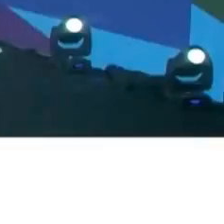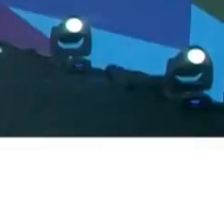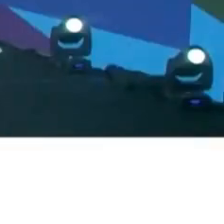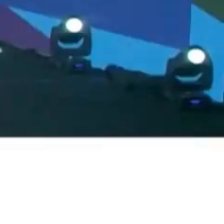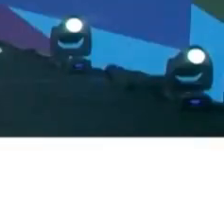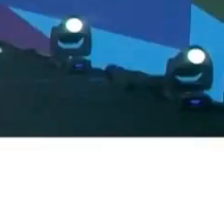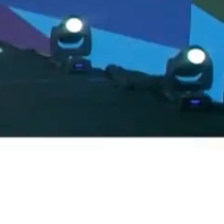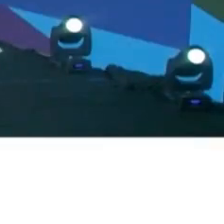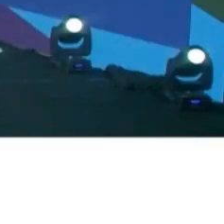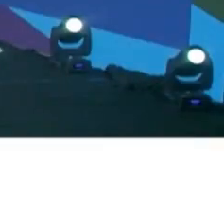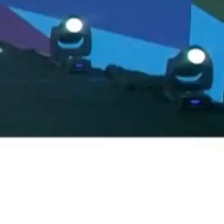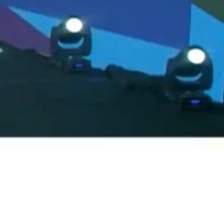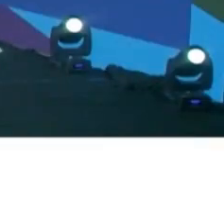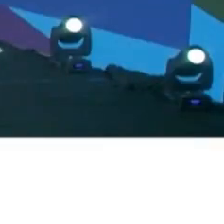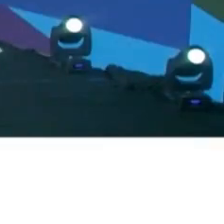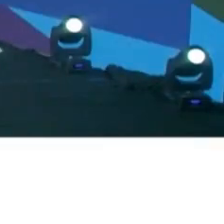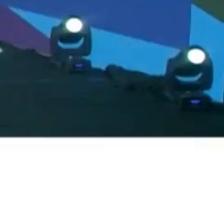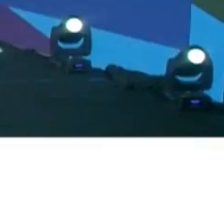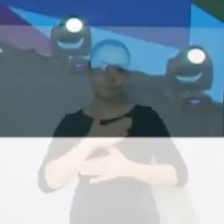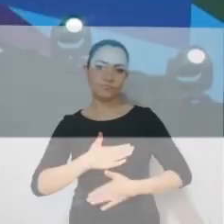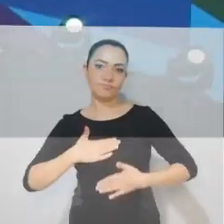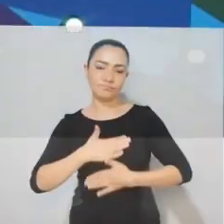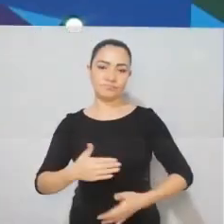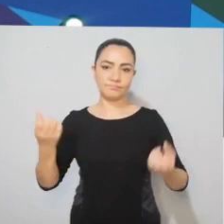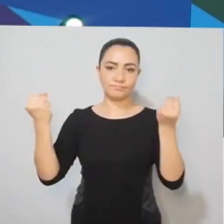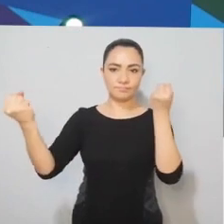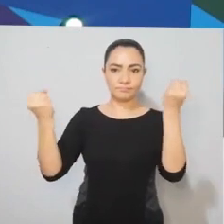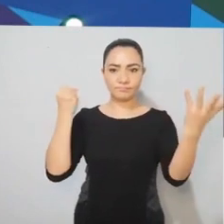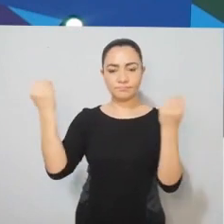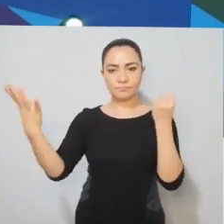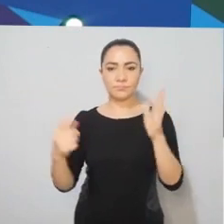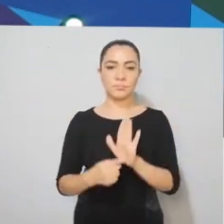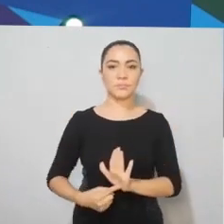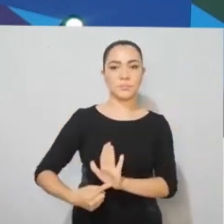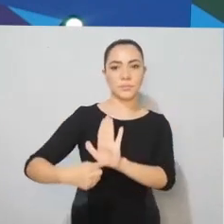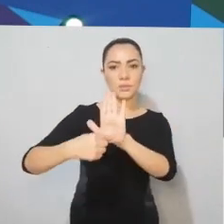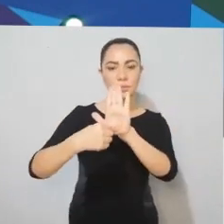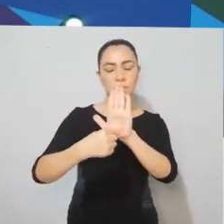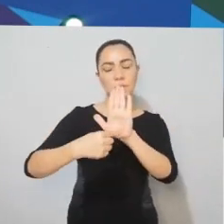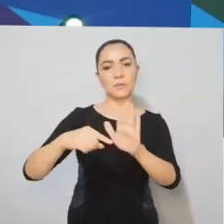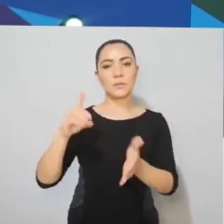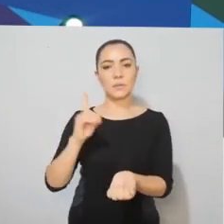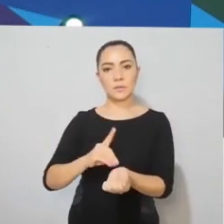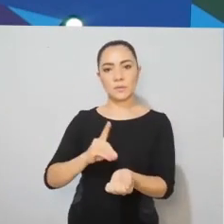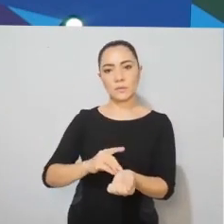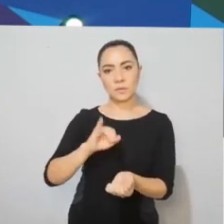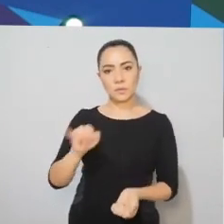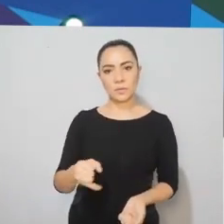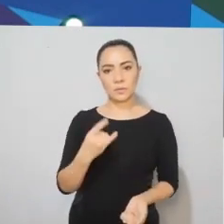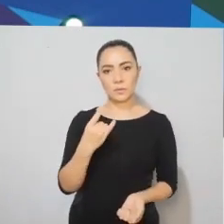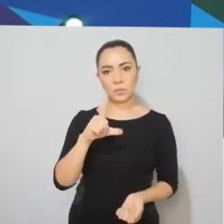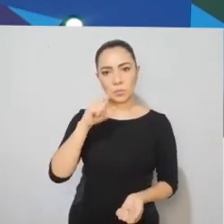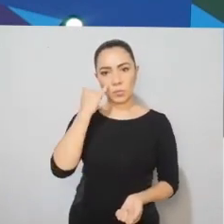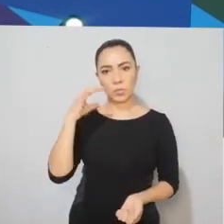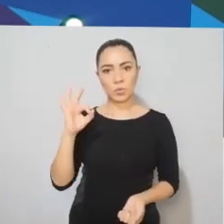Me complace presentar a nuestro orador de clausura, al doctor Julio Santana